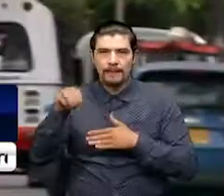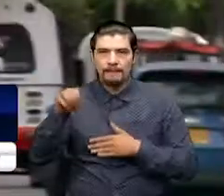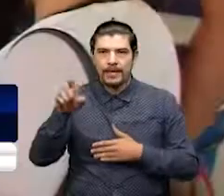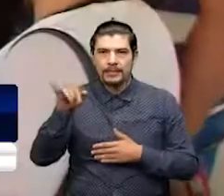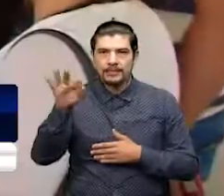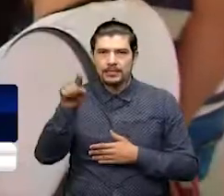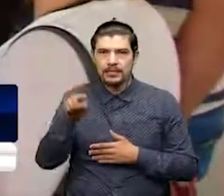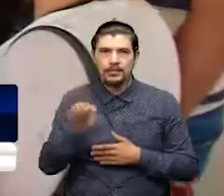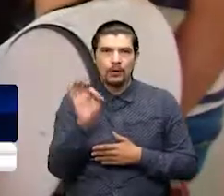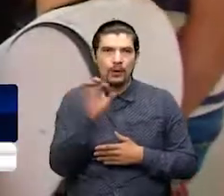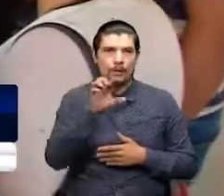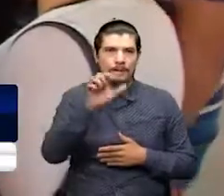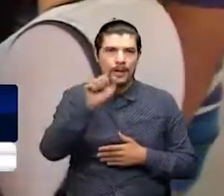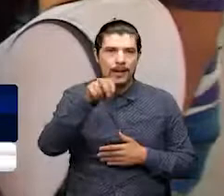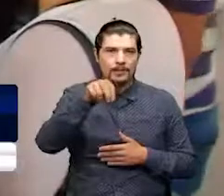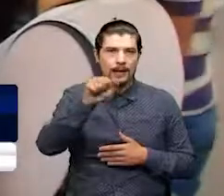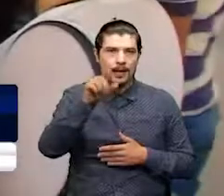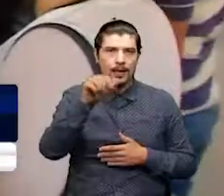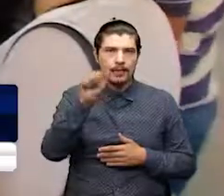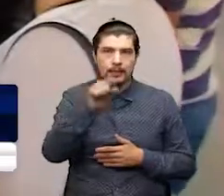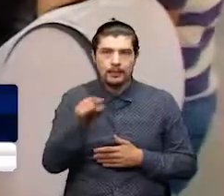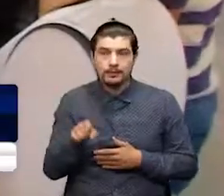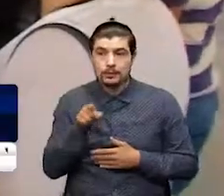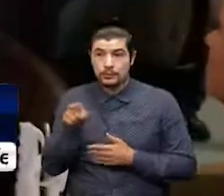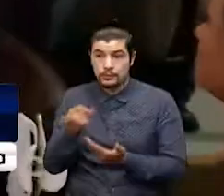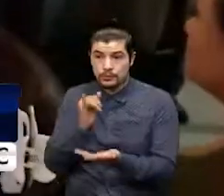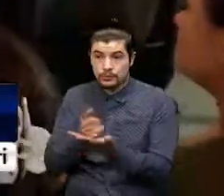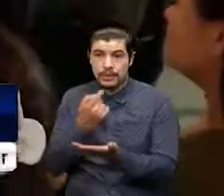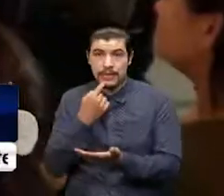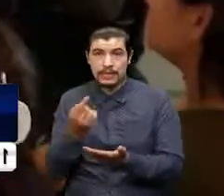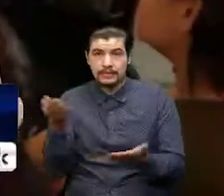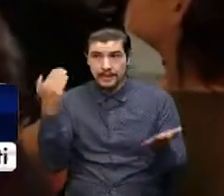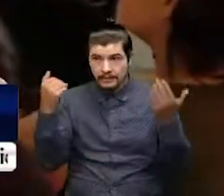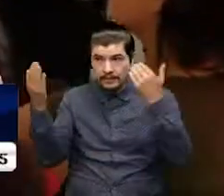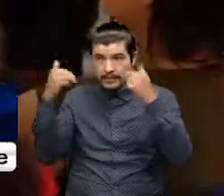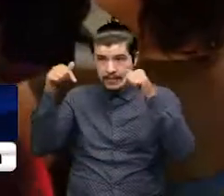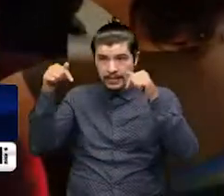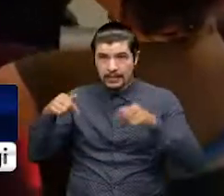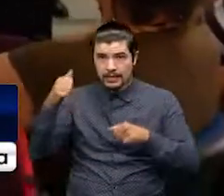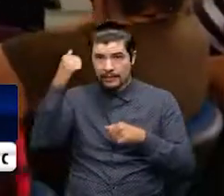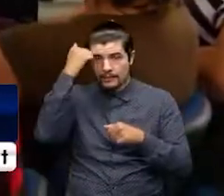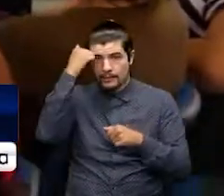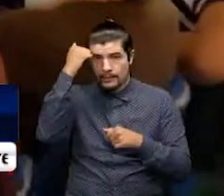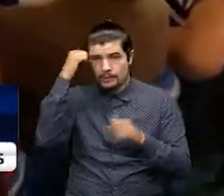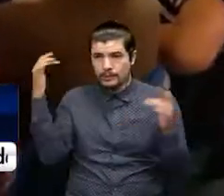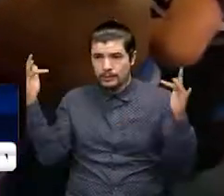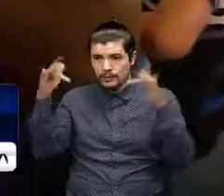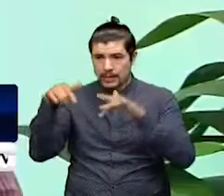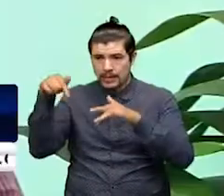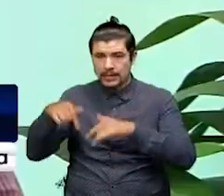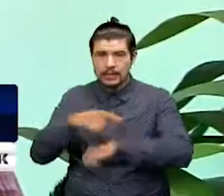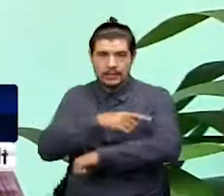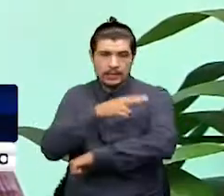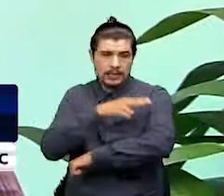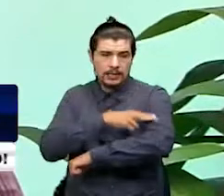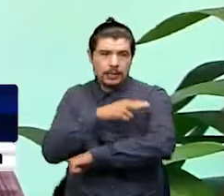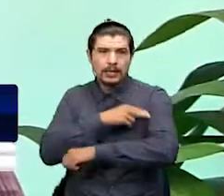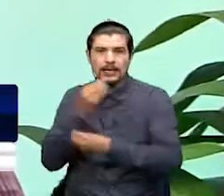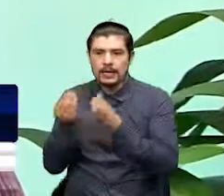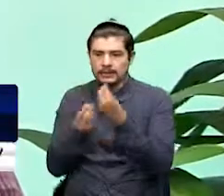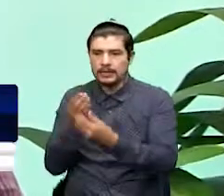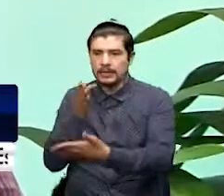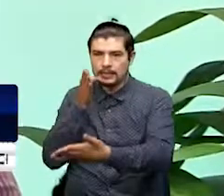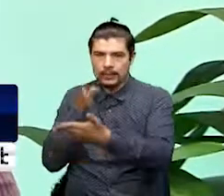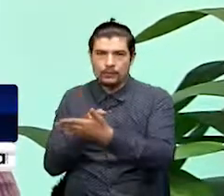el sindicato docente sugirió a sus maestros acercarse a la personería e instaurar la anuncia en la vereda llamada